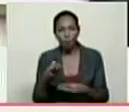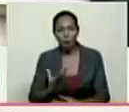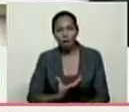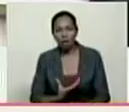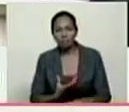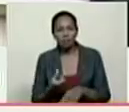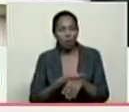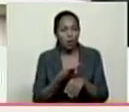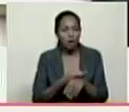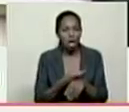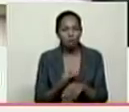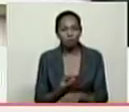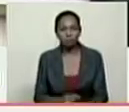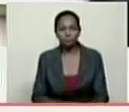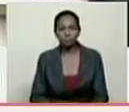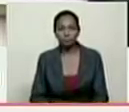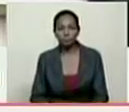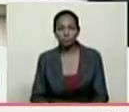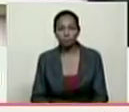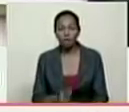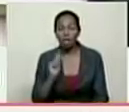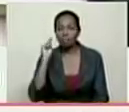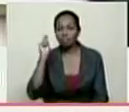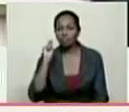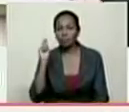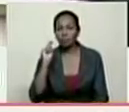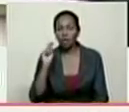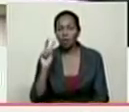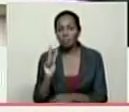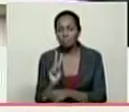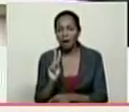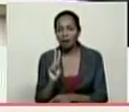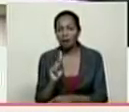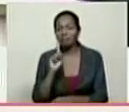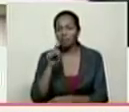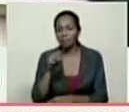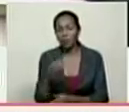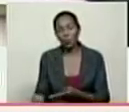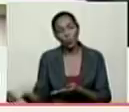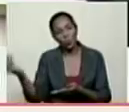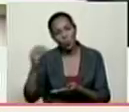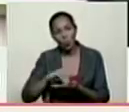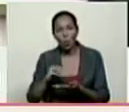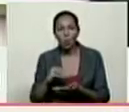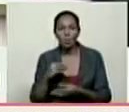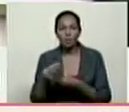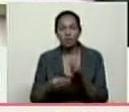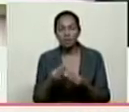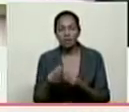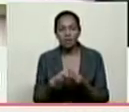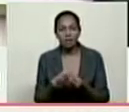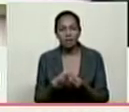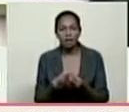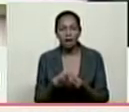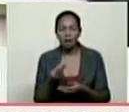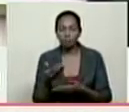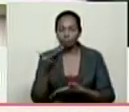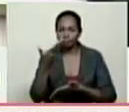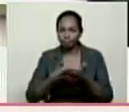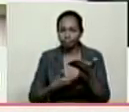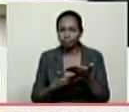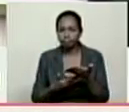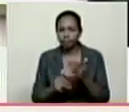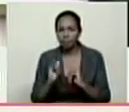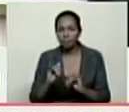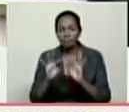innominado diputado del estado Vargas. Pues otra vez vuelven a montar el expediente de